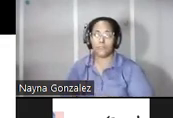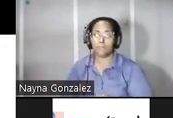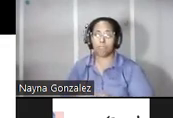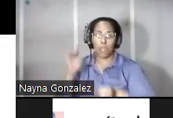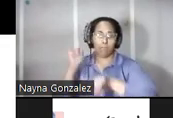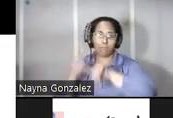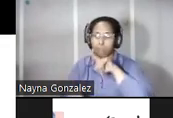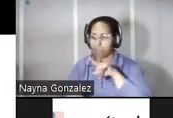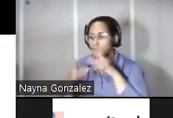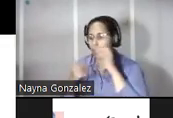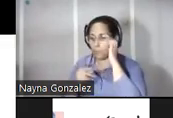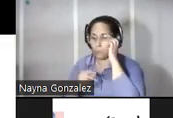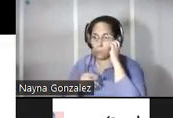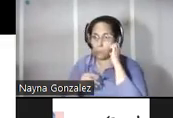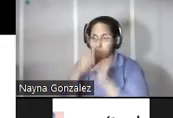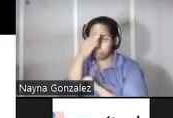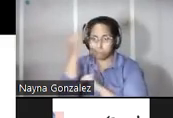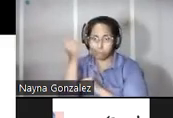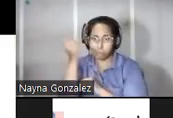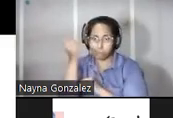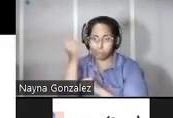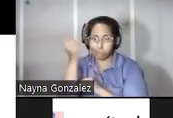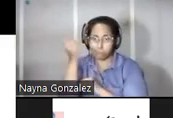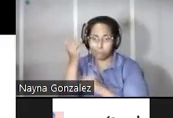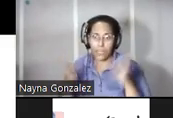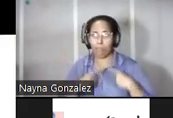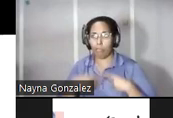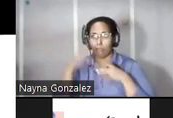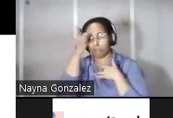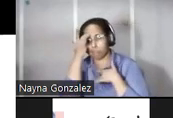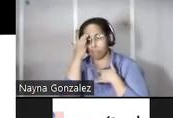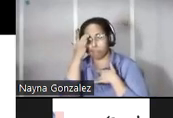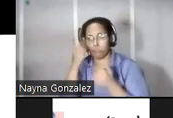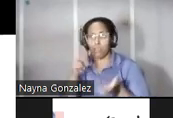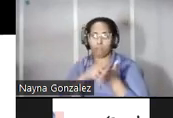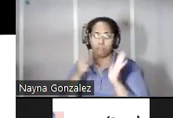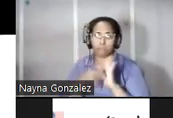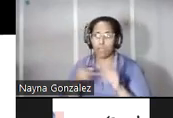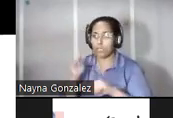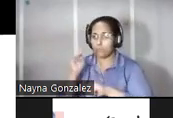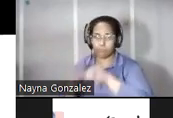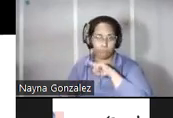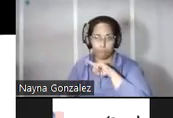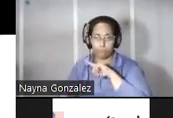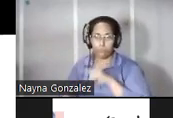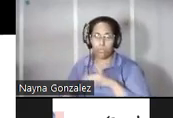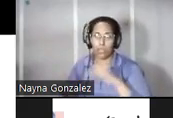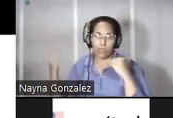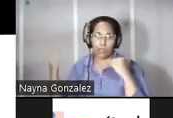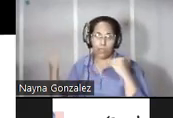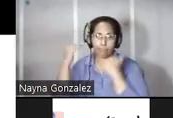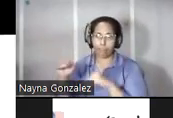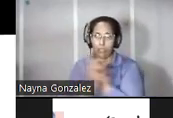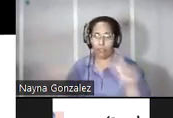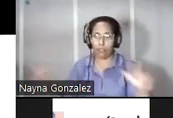no se puede perder de vista lo siguiente, que el depresivo está enfermo. Esto significa que no puede, que está limitado